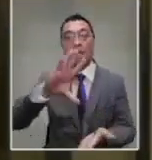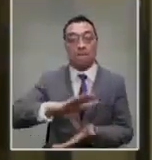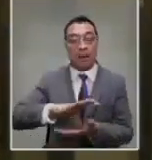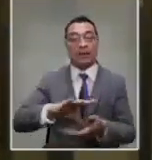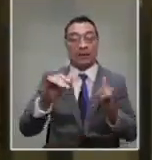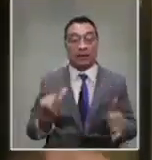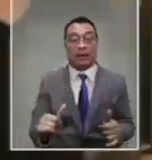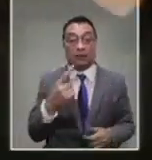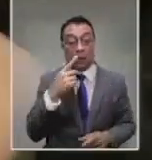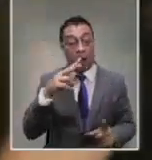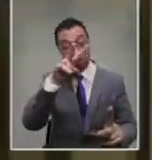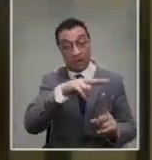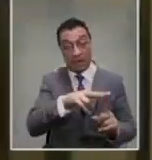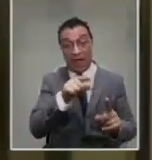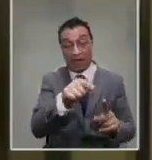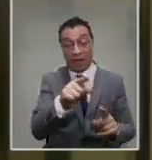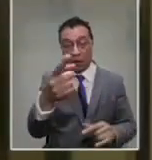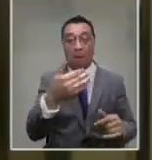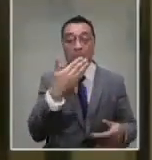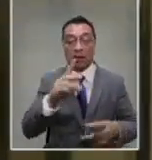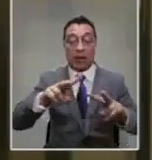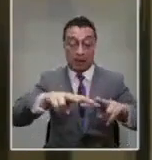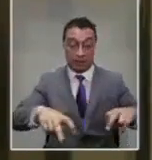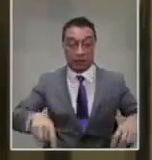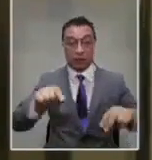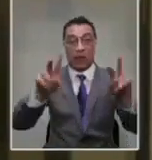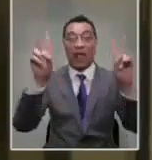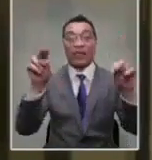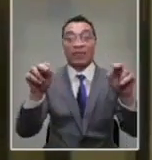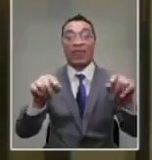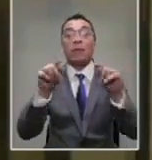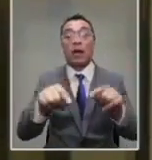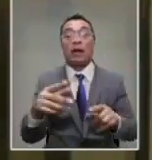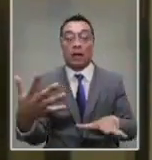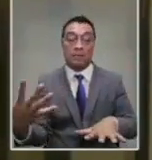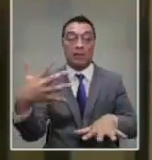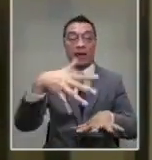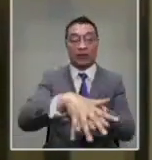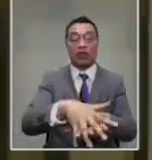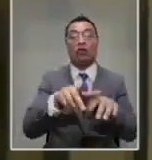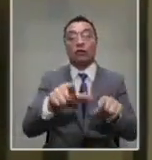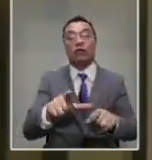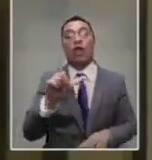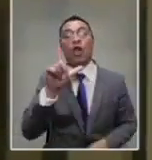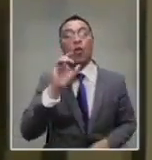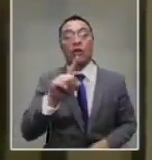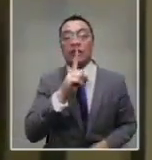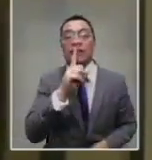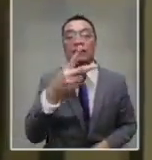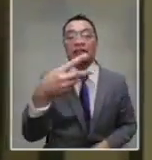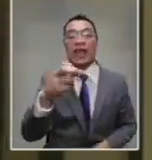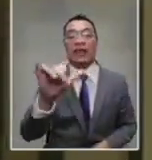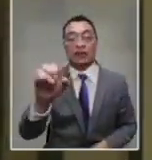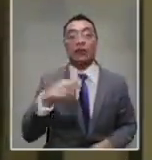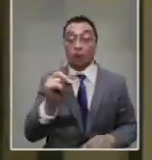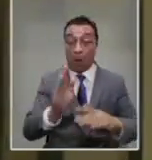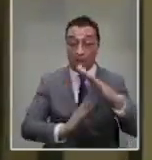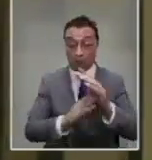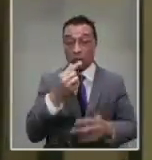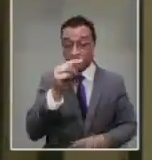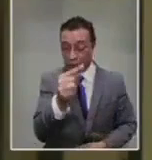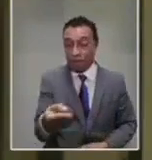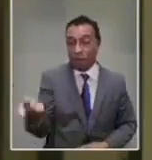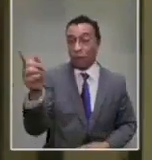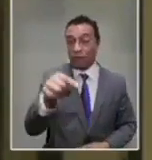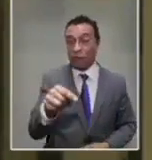país, y por supuesto con la mirada de un investigador en la materia, un investigador en migración como lo es Luis Taller, así que te invito a que te quedes con nosotros. Hacemos una breve